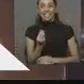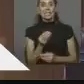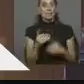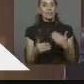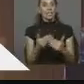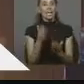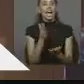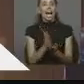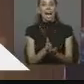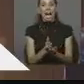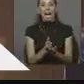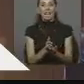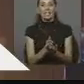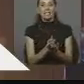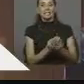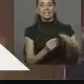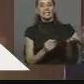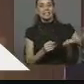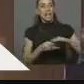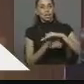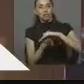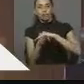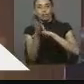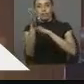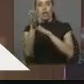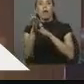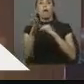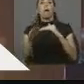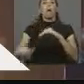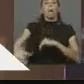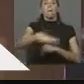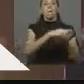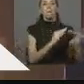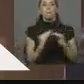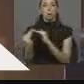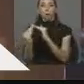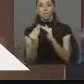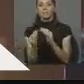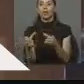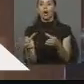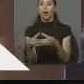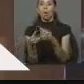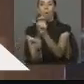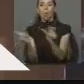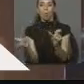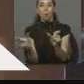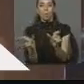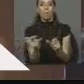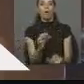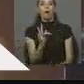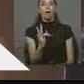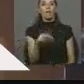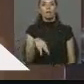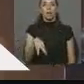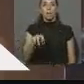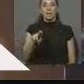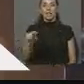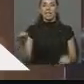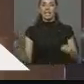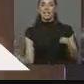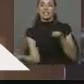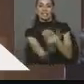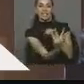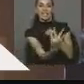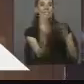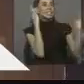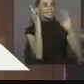hasta que ya encumbrado hacia las poblaciones se cruzó un grupo, parece que eran del Frente Manuel Rodríguez, y dijo, aquí la